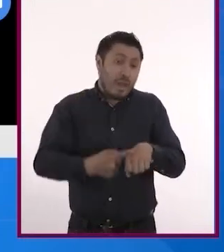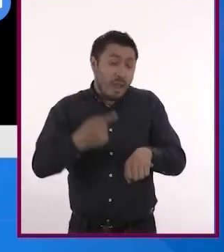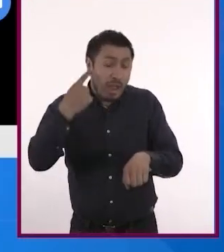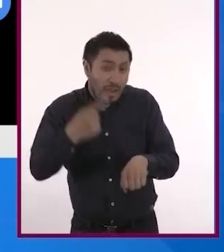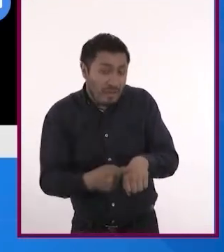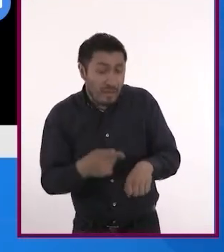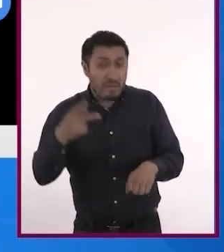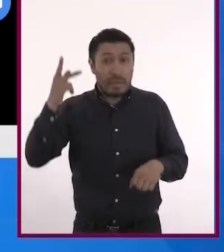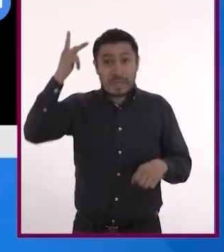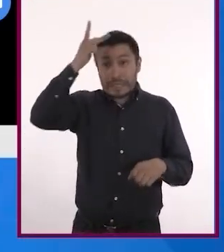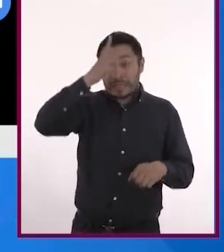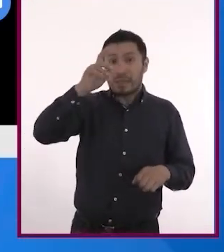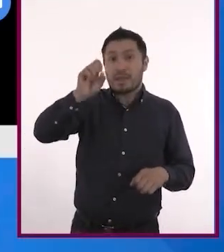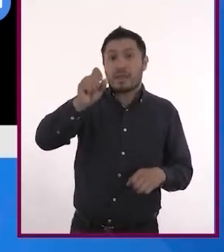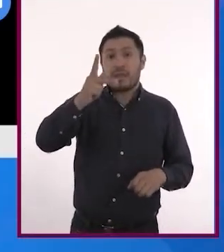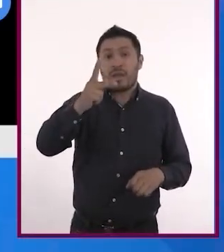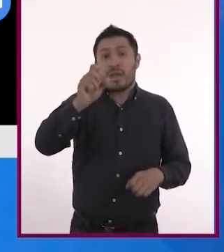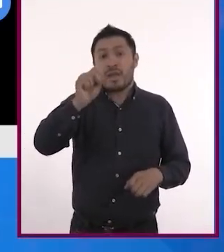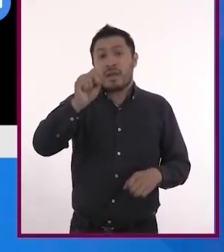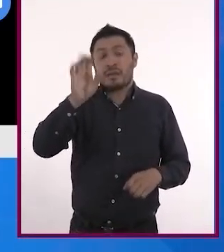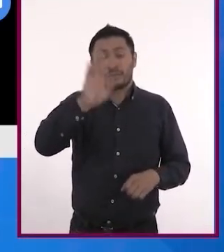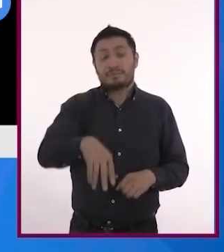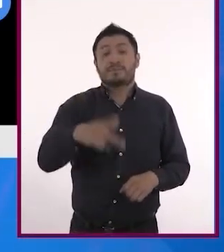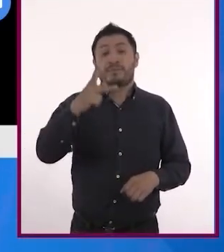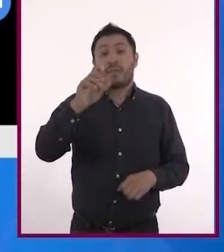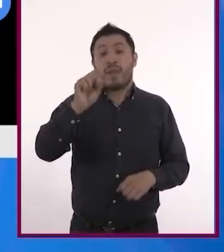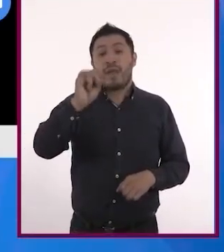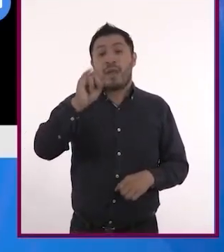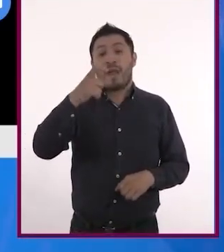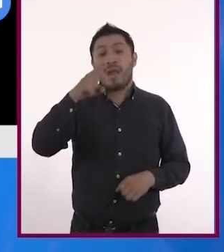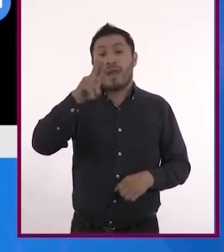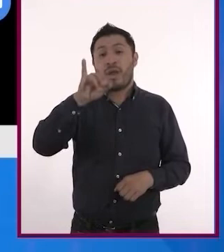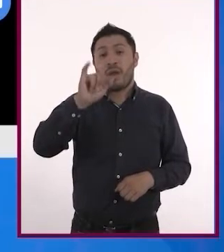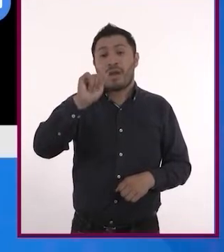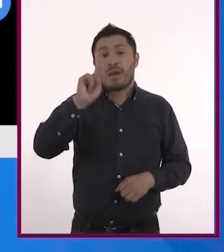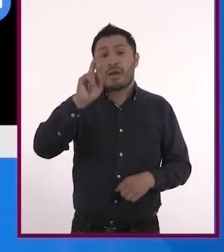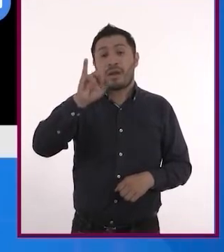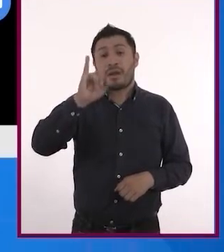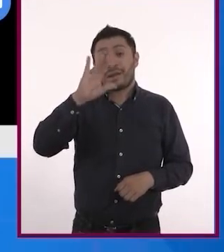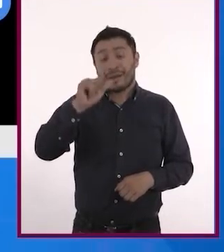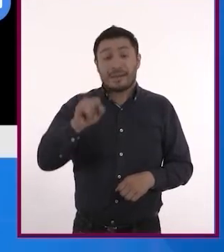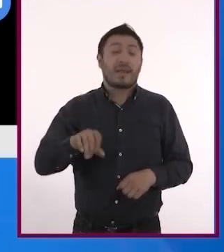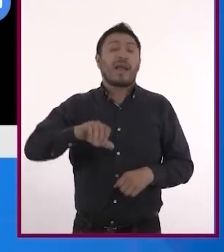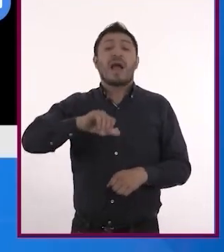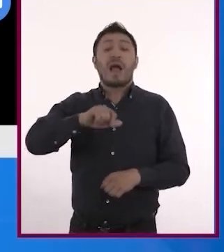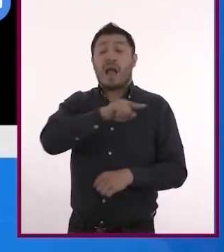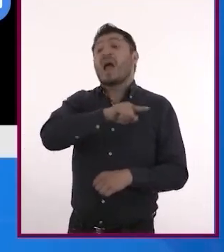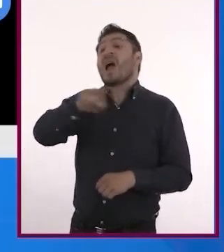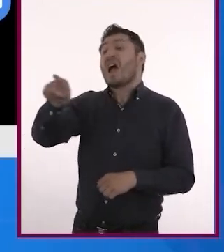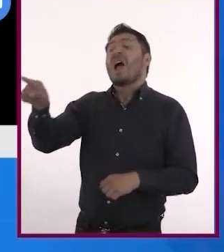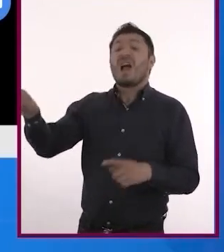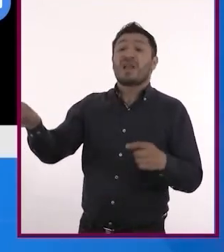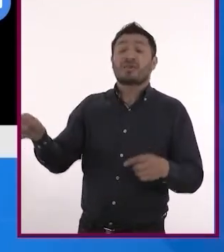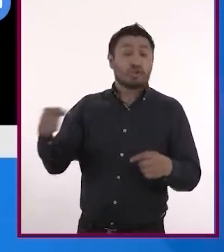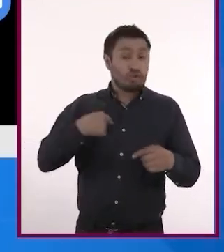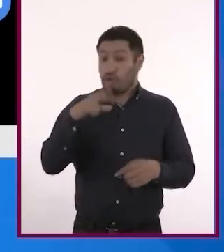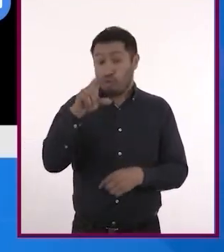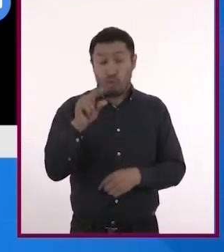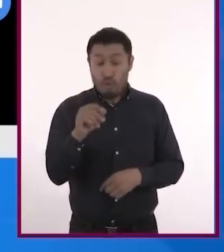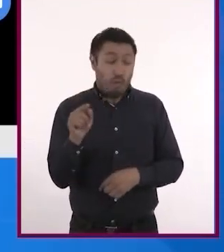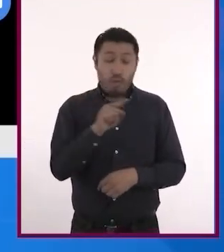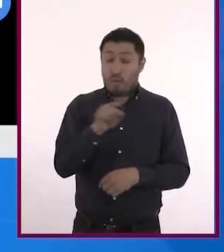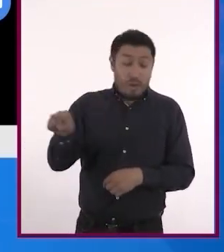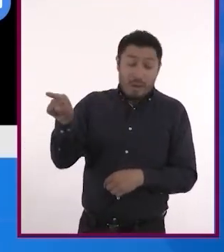enfermedades psiquiátricas les pasan a otros, pero nunca a nosotros. Y eso no es